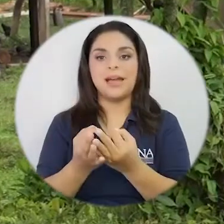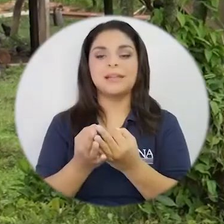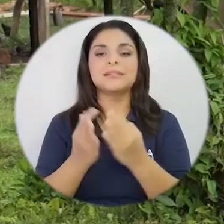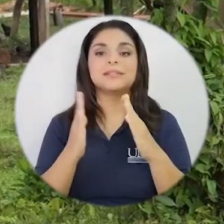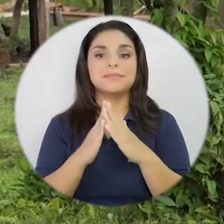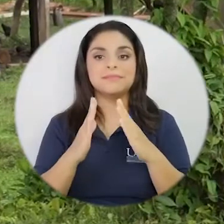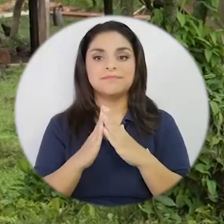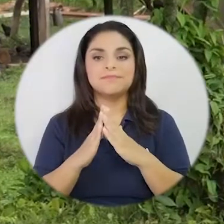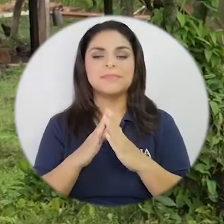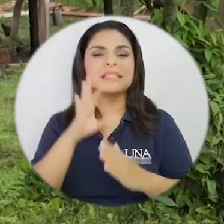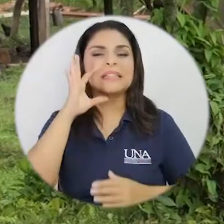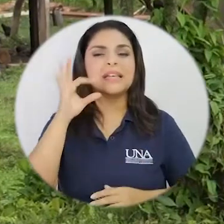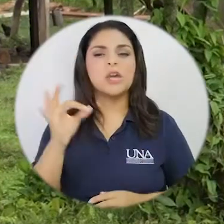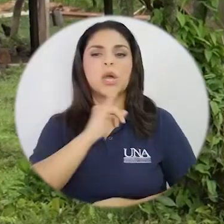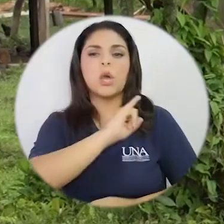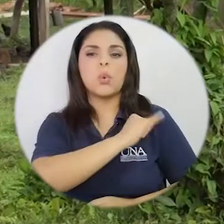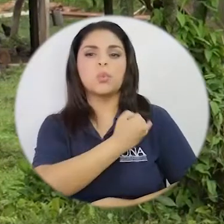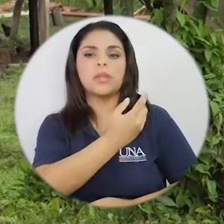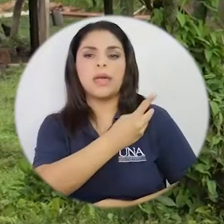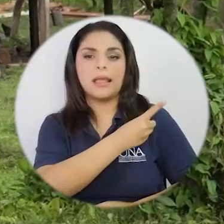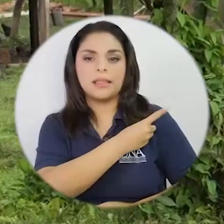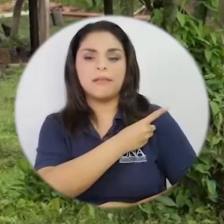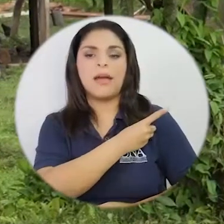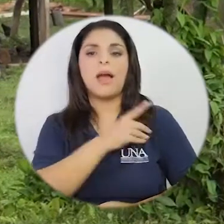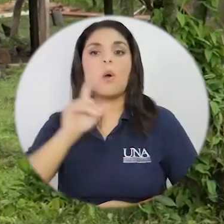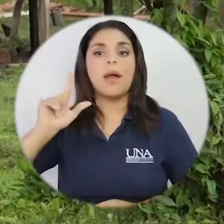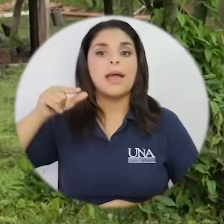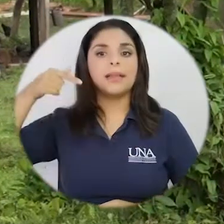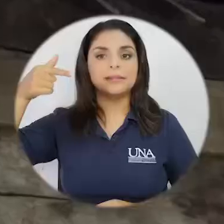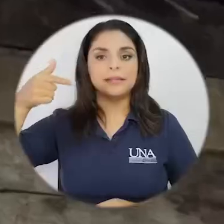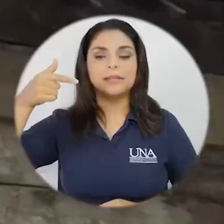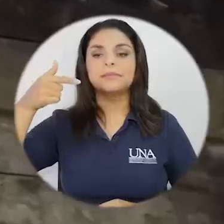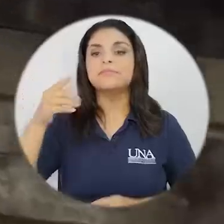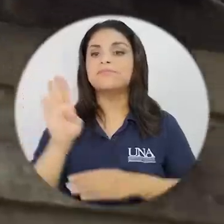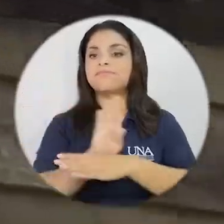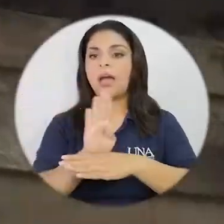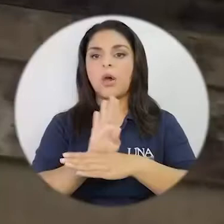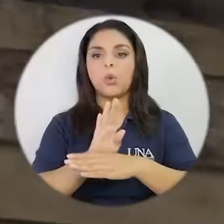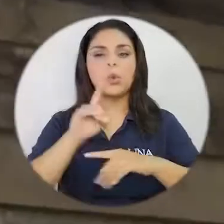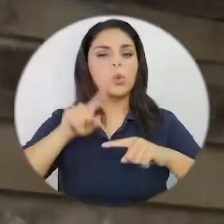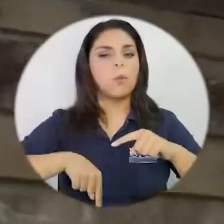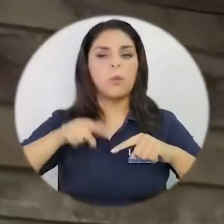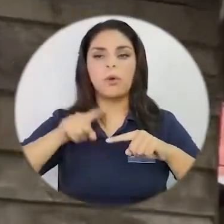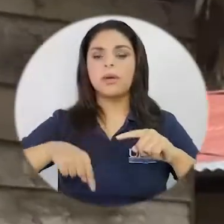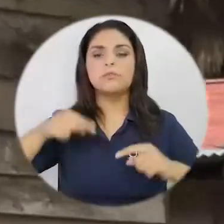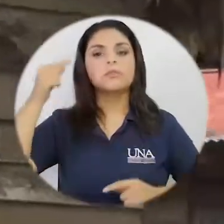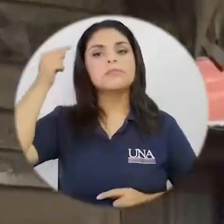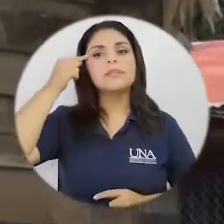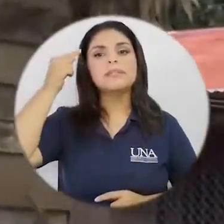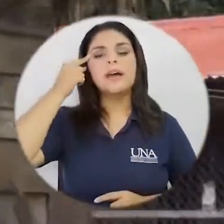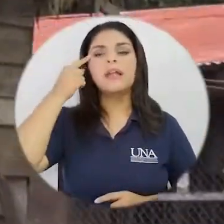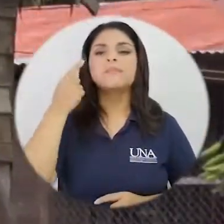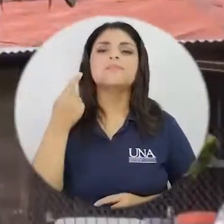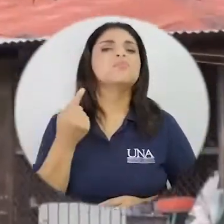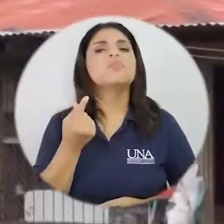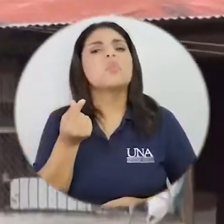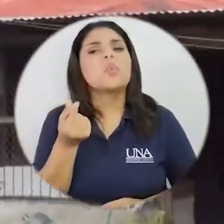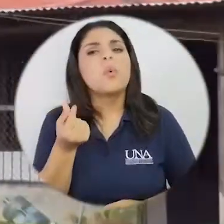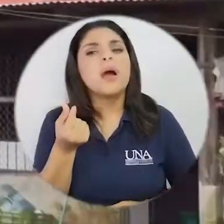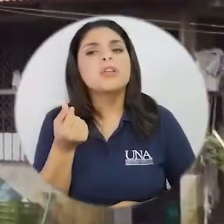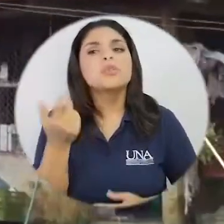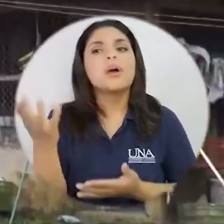de vivienda, creo que a nivel de las juntas directivas, a nivel de las gerencias de los bancos, no podemos estar pensando en